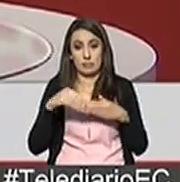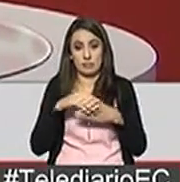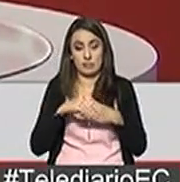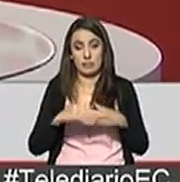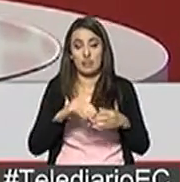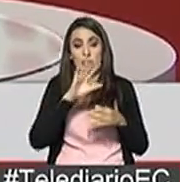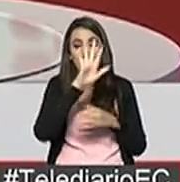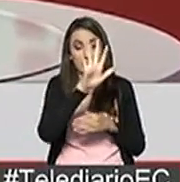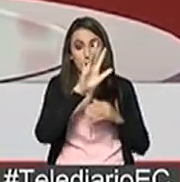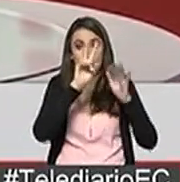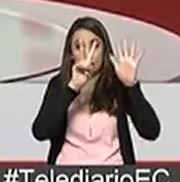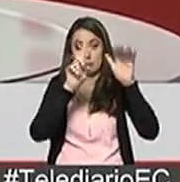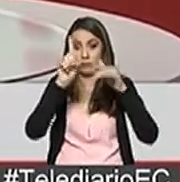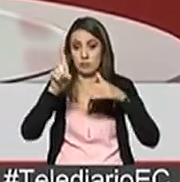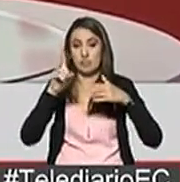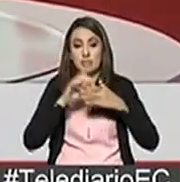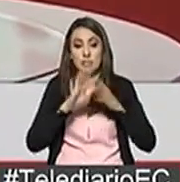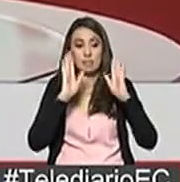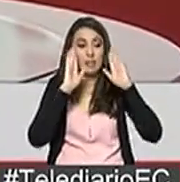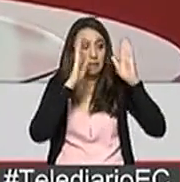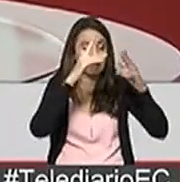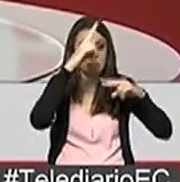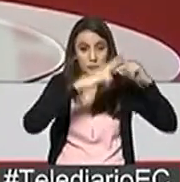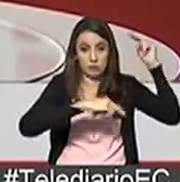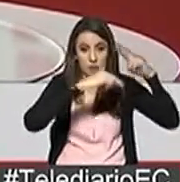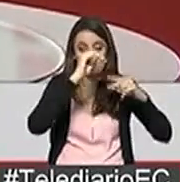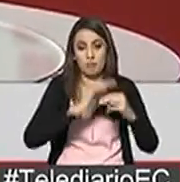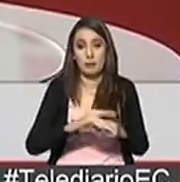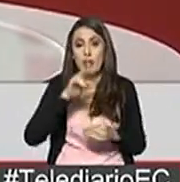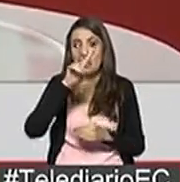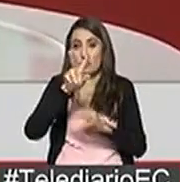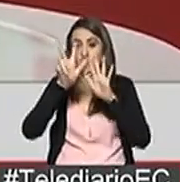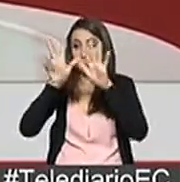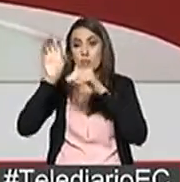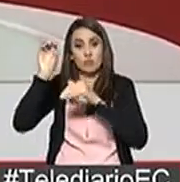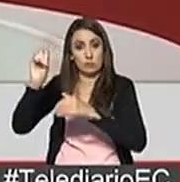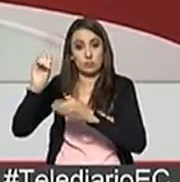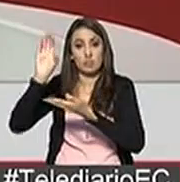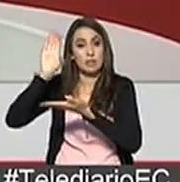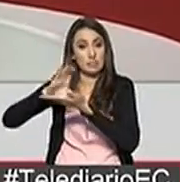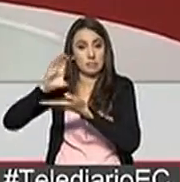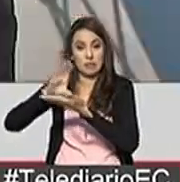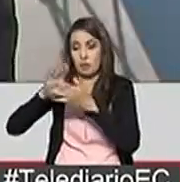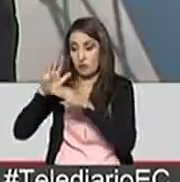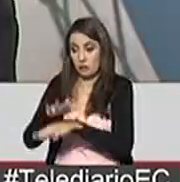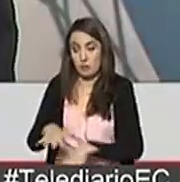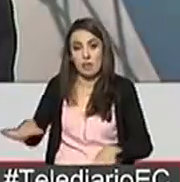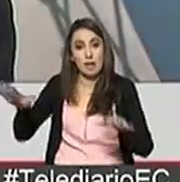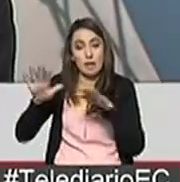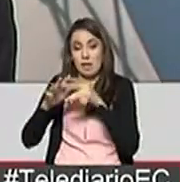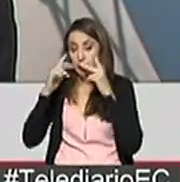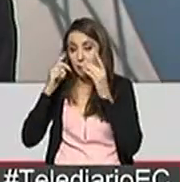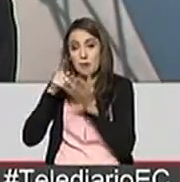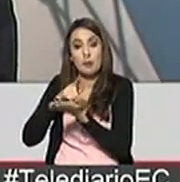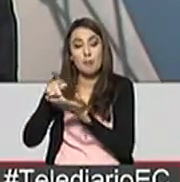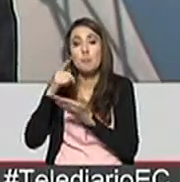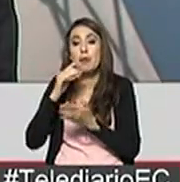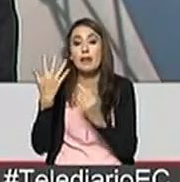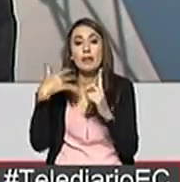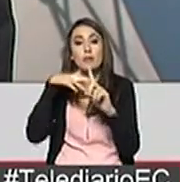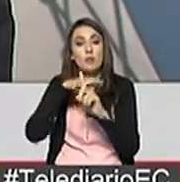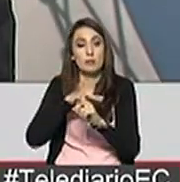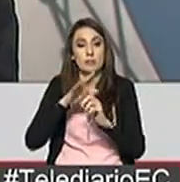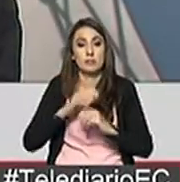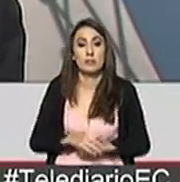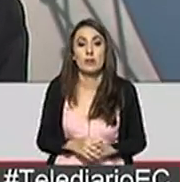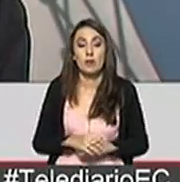son para nueva infraestructura educativa, 280 millones para pagar a los jubilados, 97 millones para educación inclusiva. En